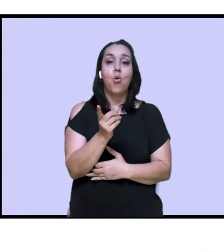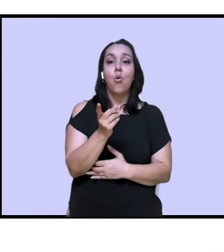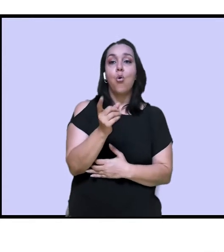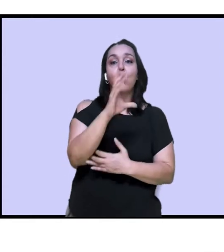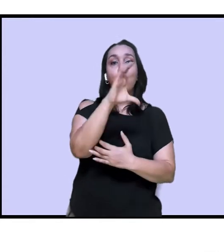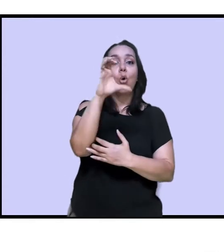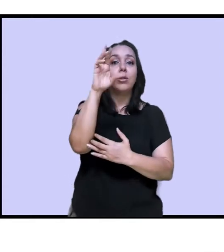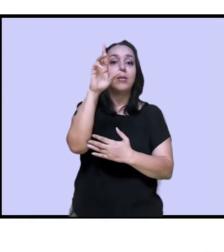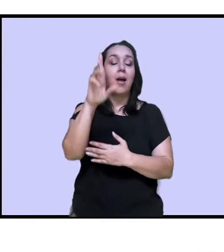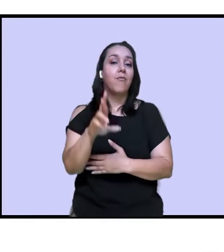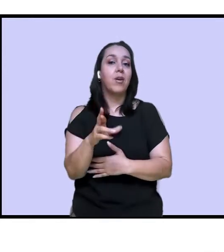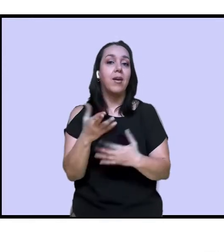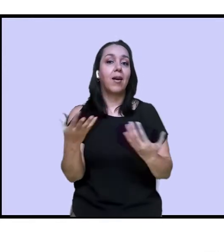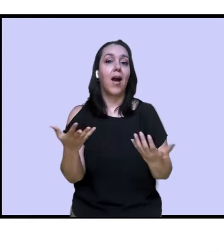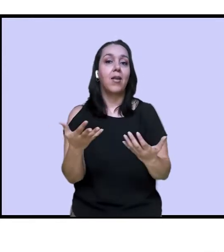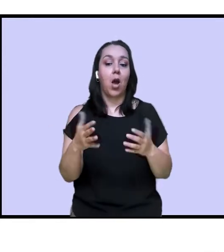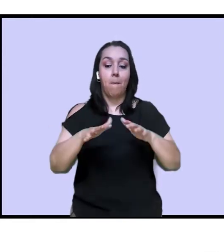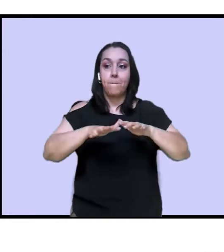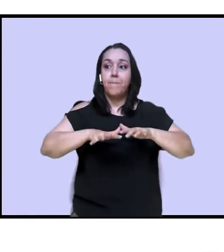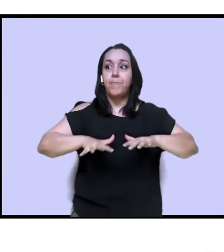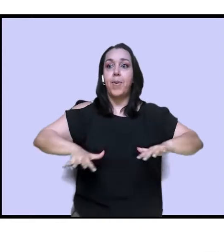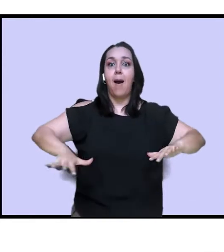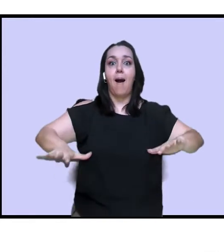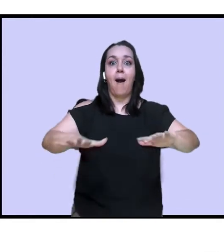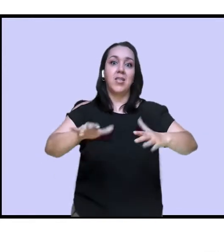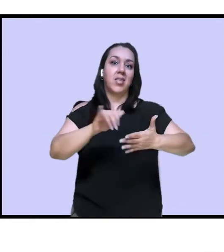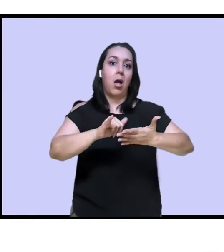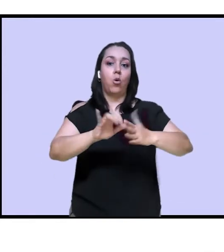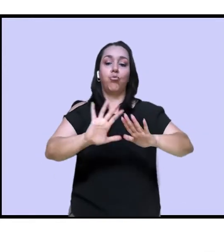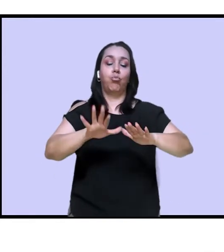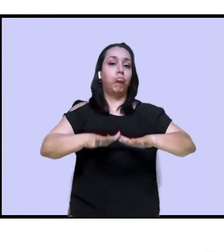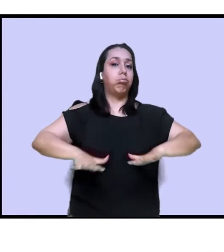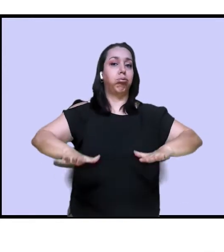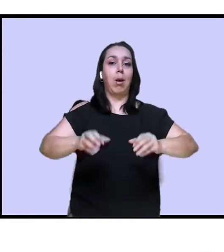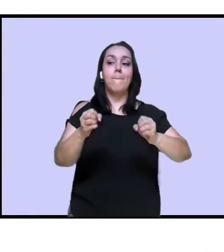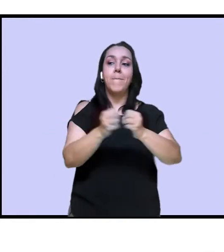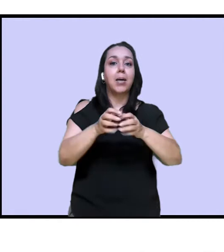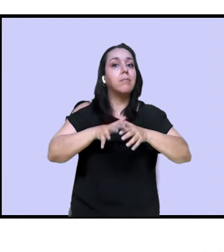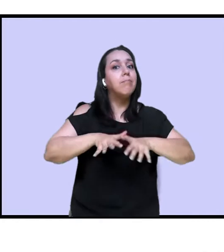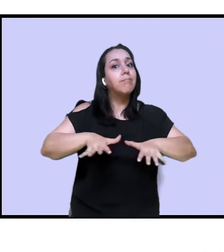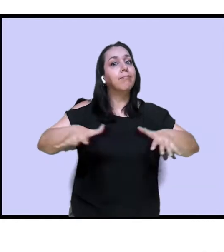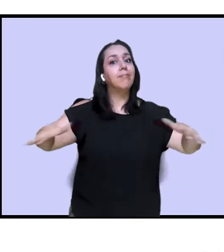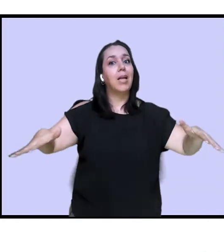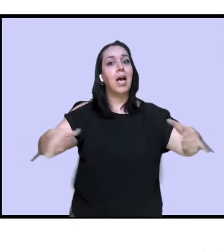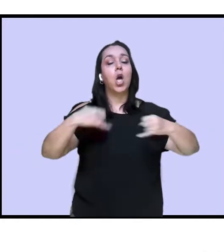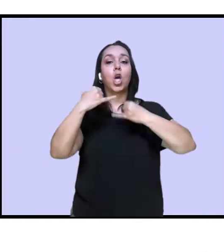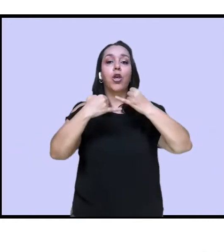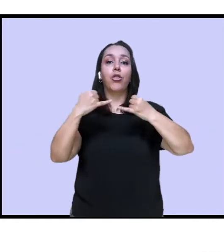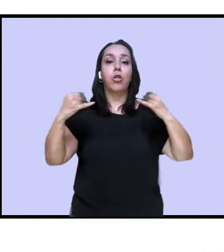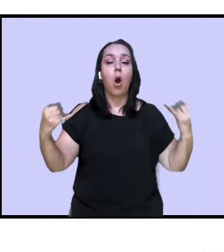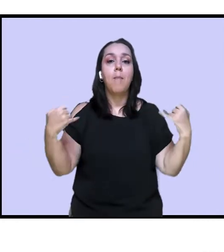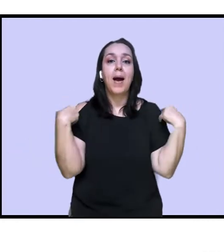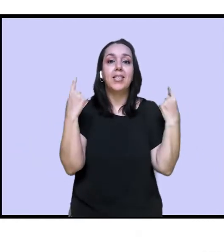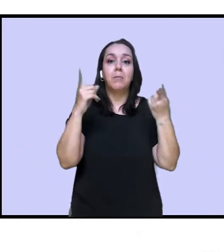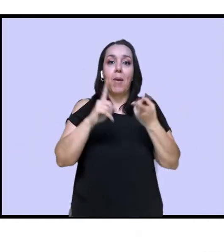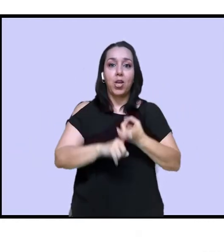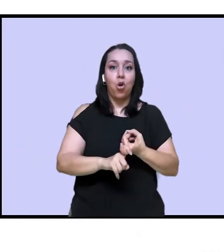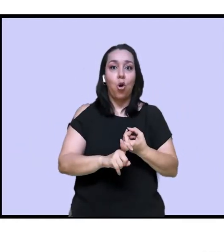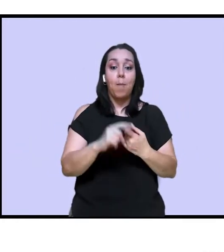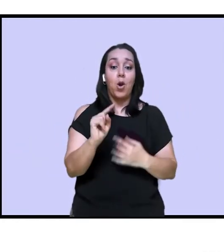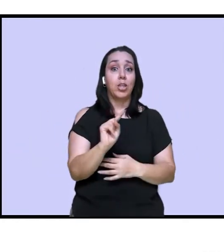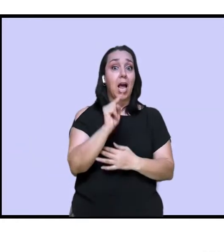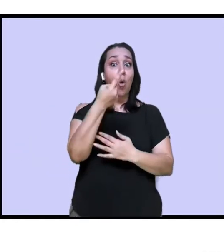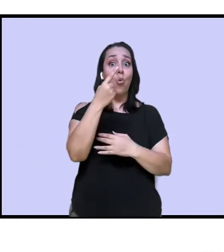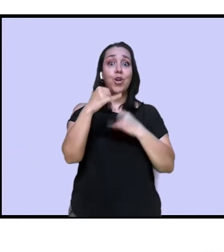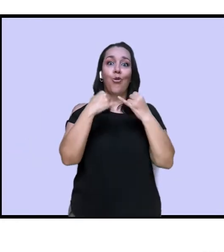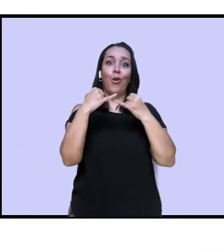es únicamente el gran área metropolitana, Costa Rica tiene como idioma oficial el español,